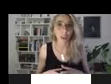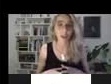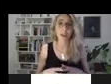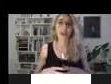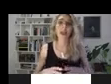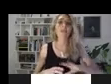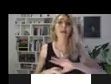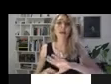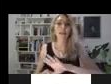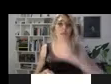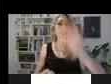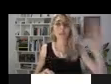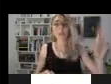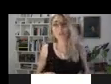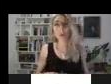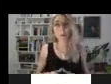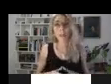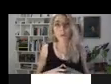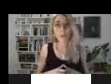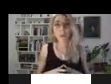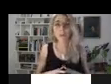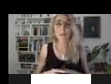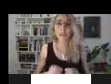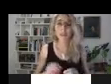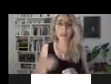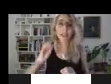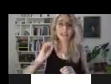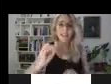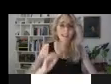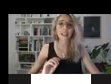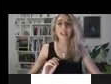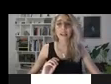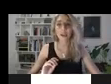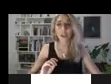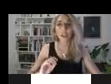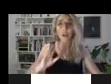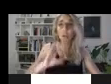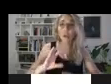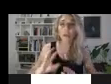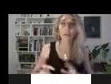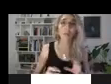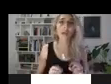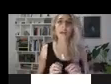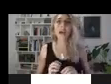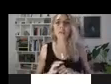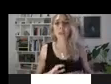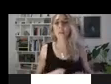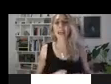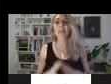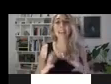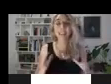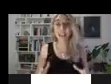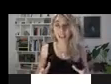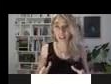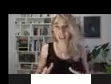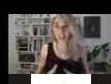obra. Vamos a hacer un repaso como súper general y sin detenernos en ninguno en particular, pero